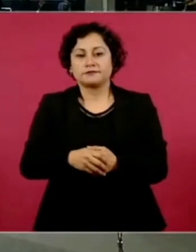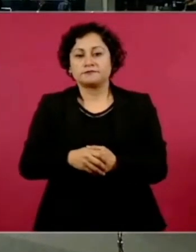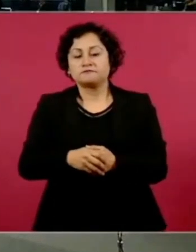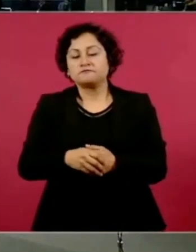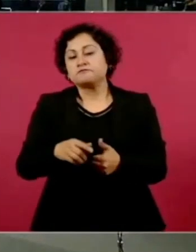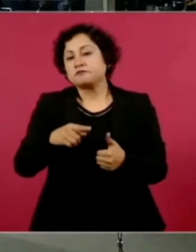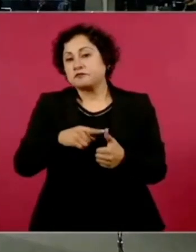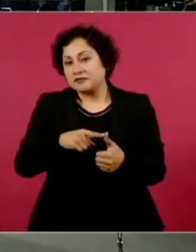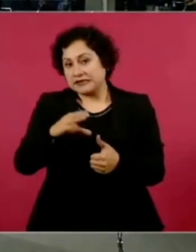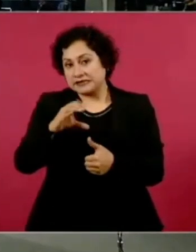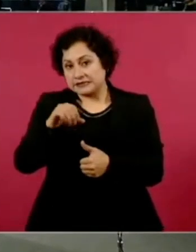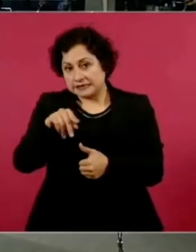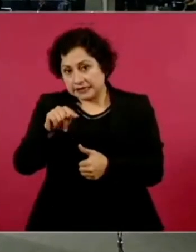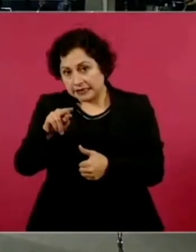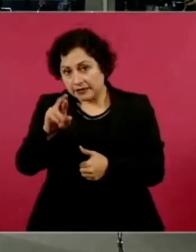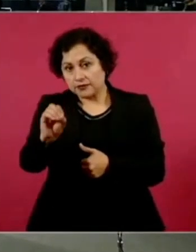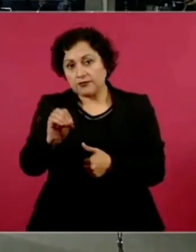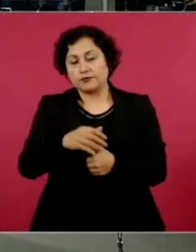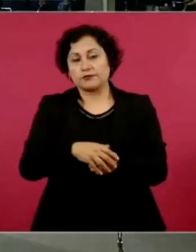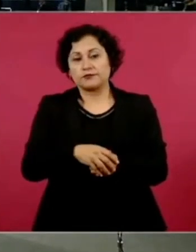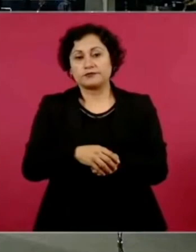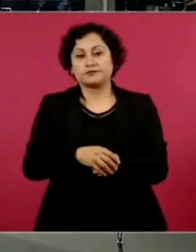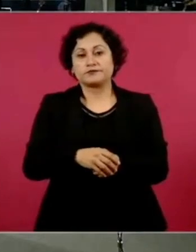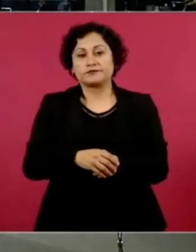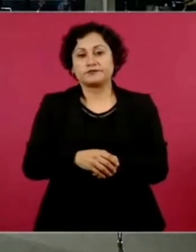Radio Centro,